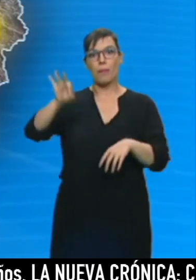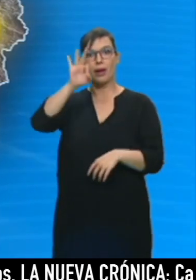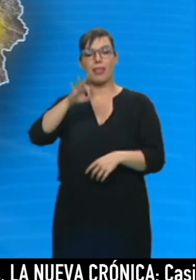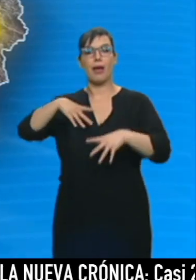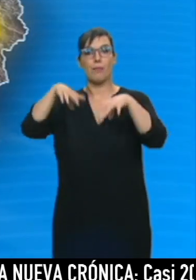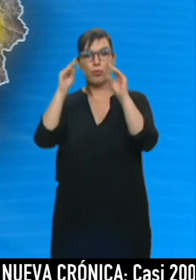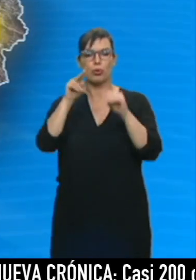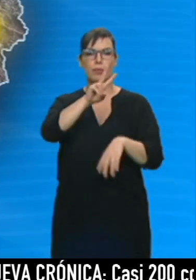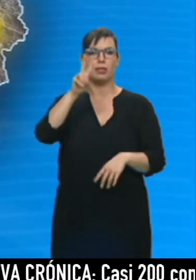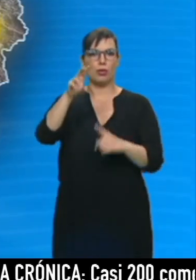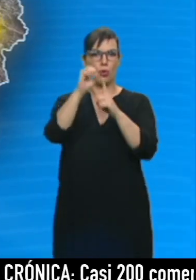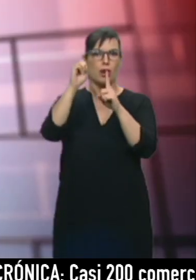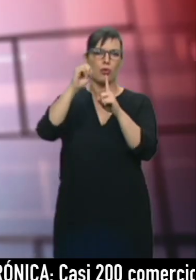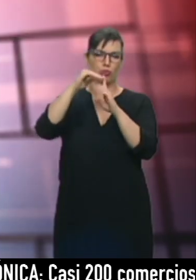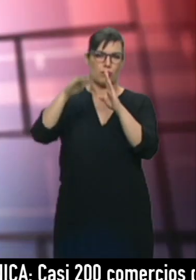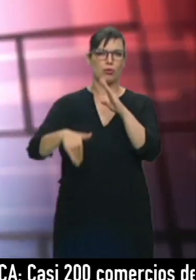Burgos.